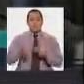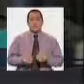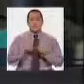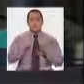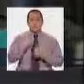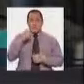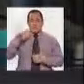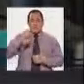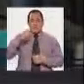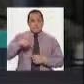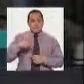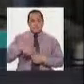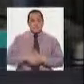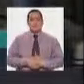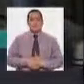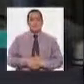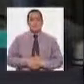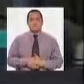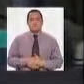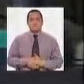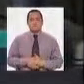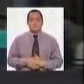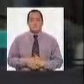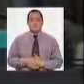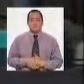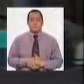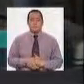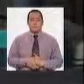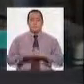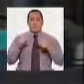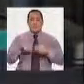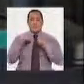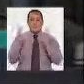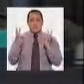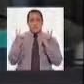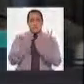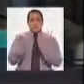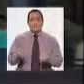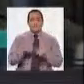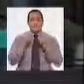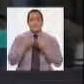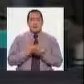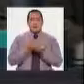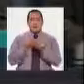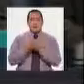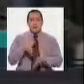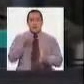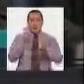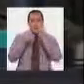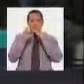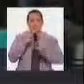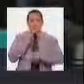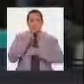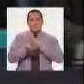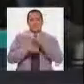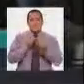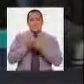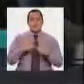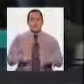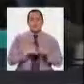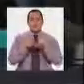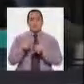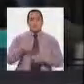porque era necesaria esa cita para recabar información y tener